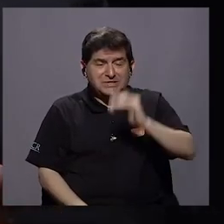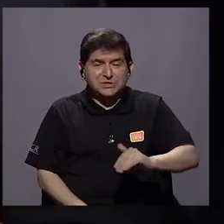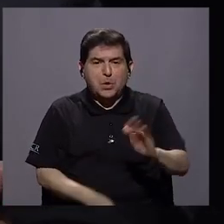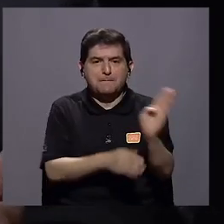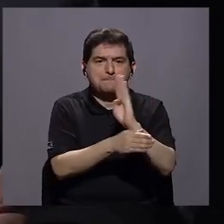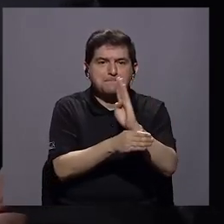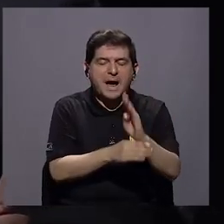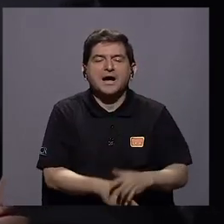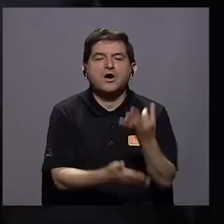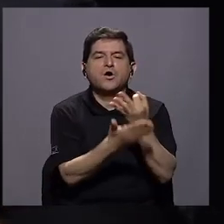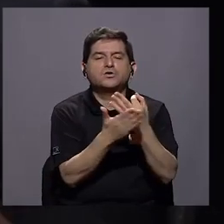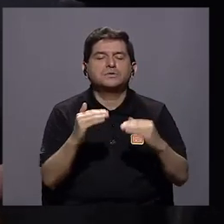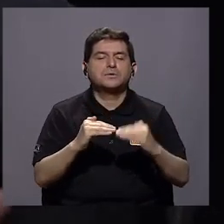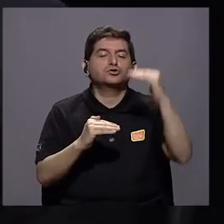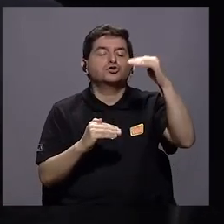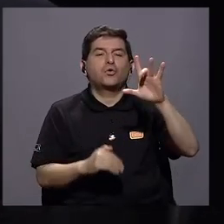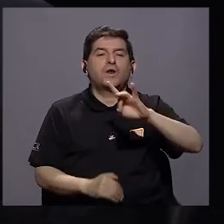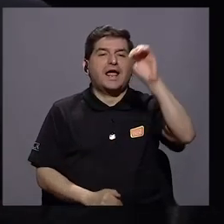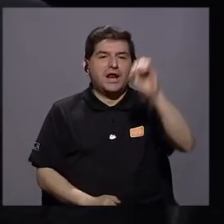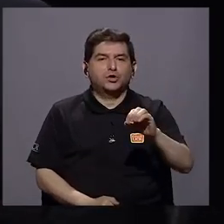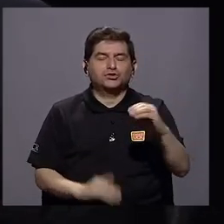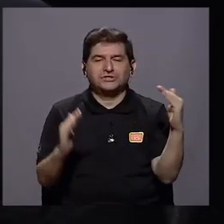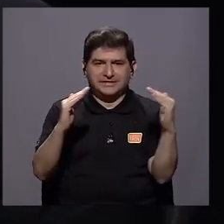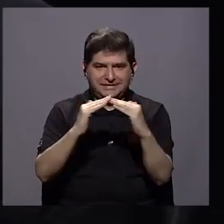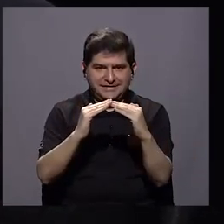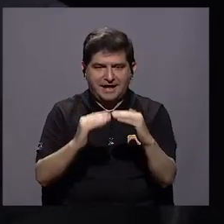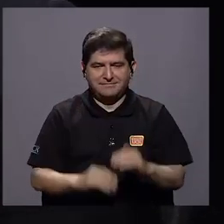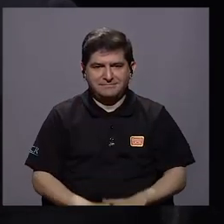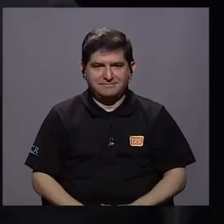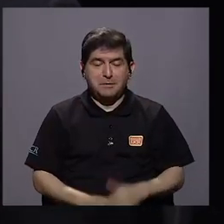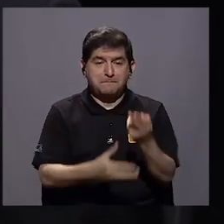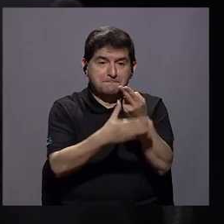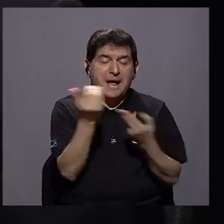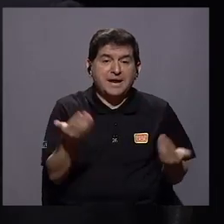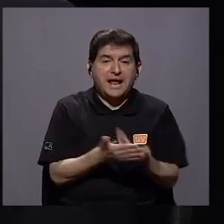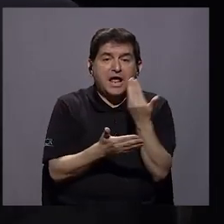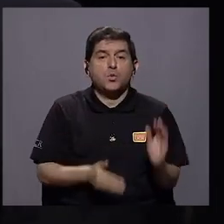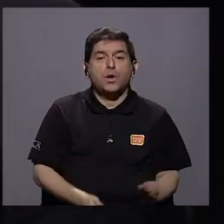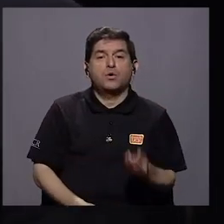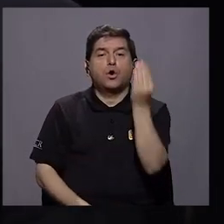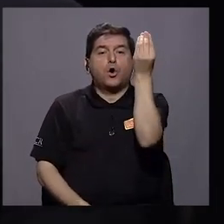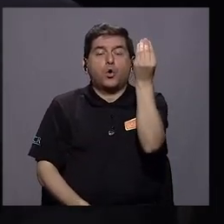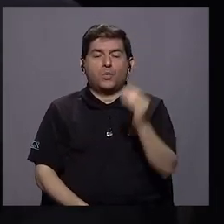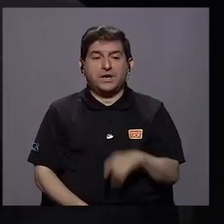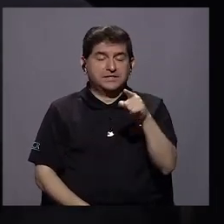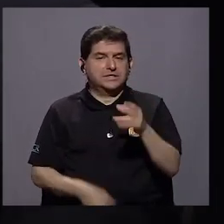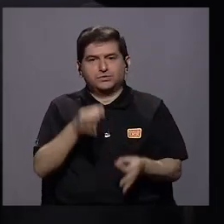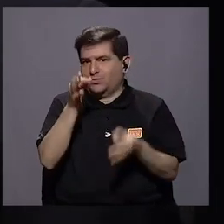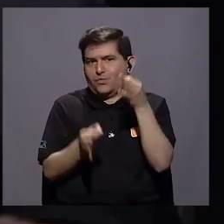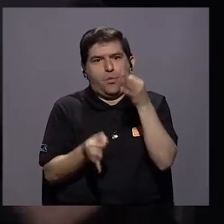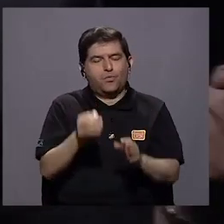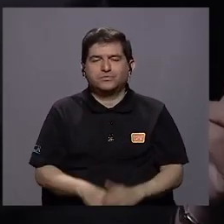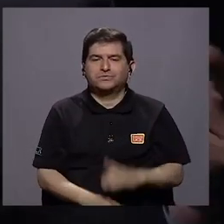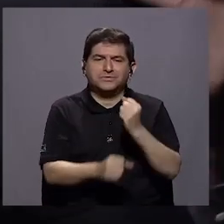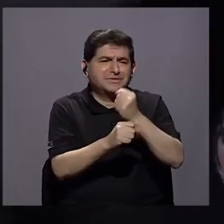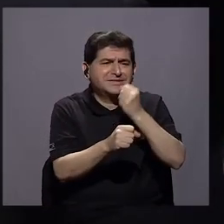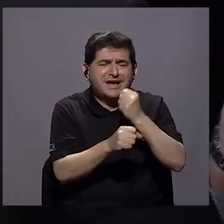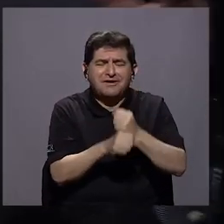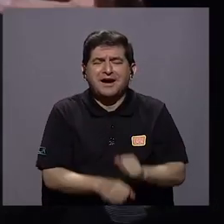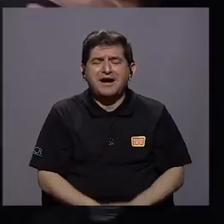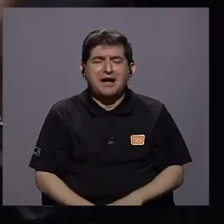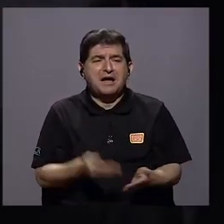que los bancos financiaban más del 80% de viviendas de parejas nuevas, de jóvenes, uh-huh, nuevos, que eso es una injusticia, que